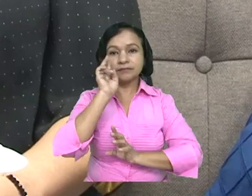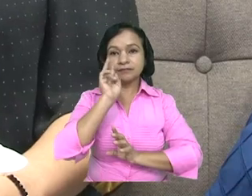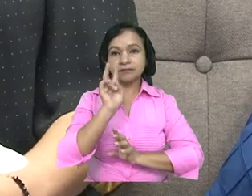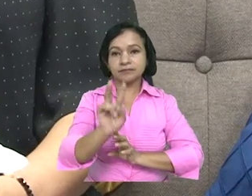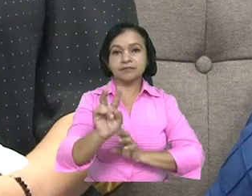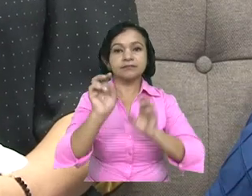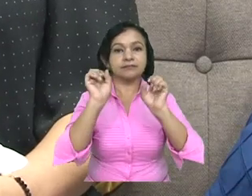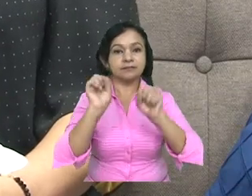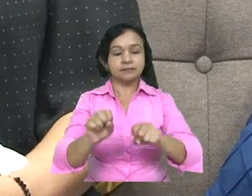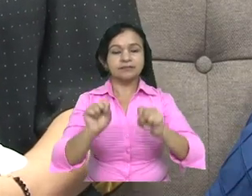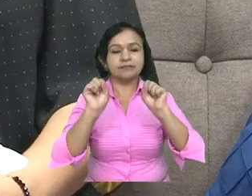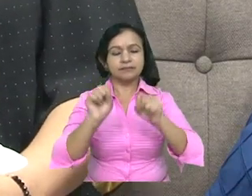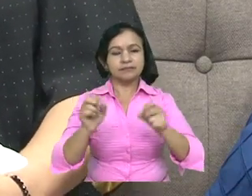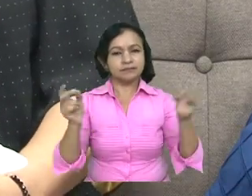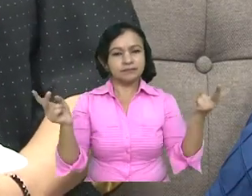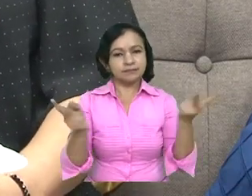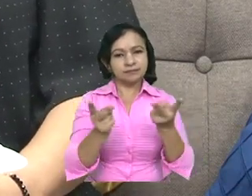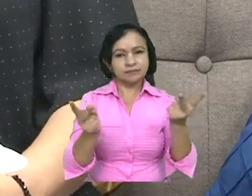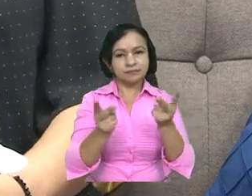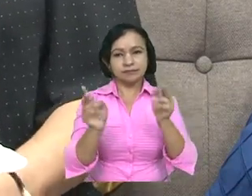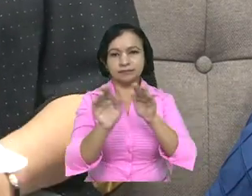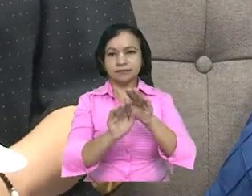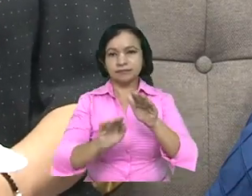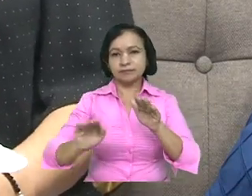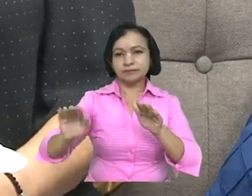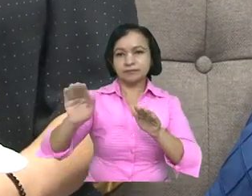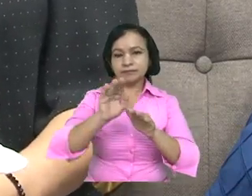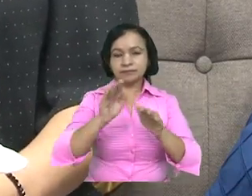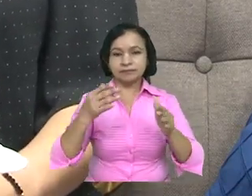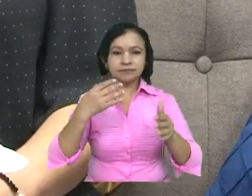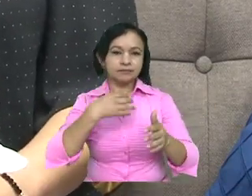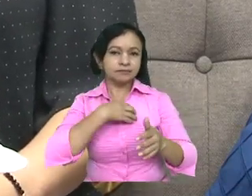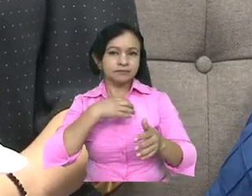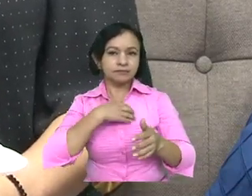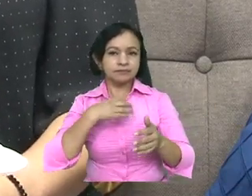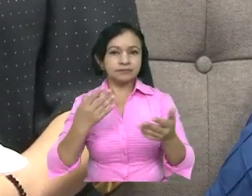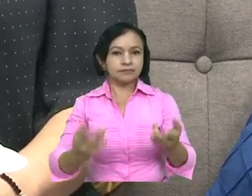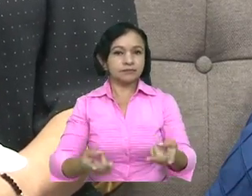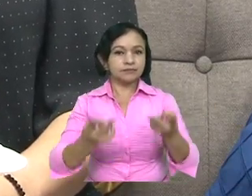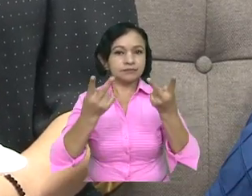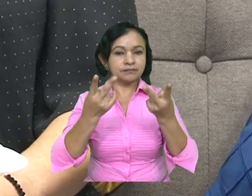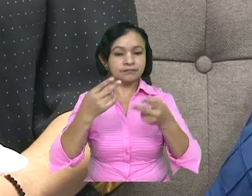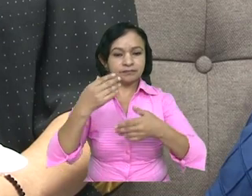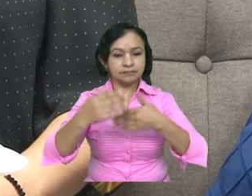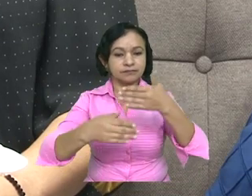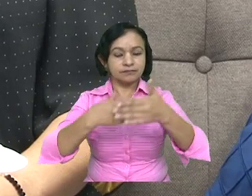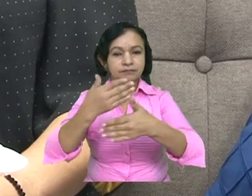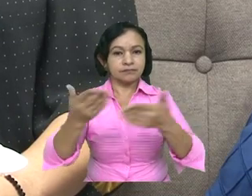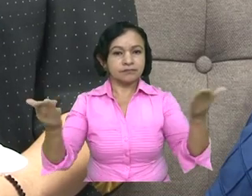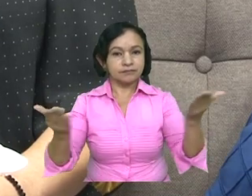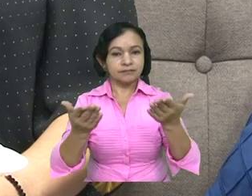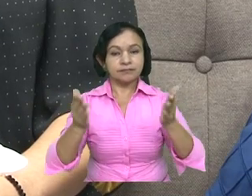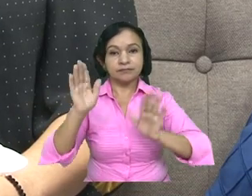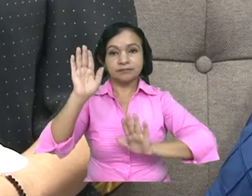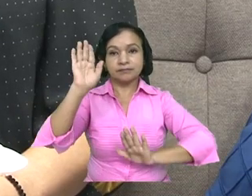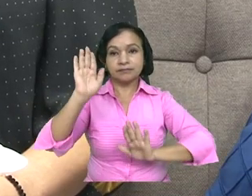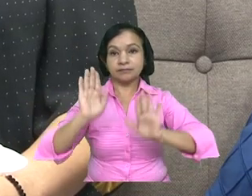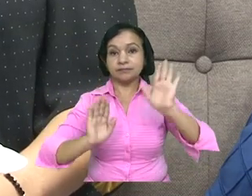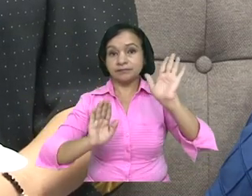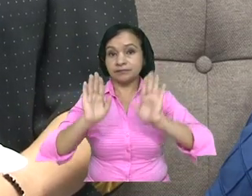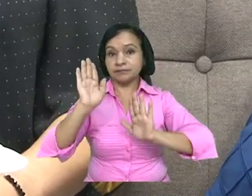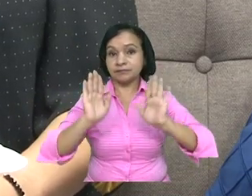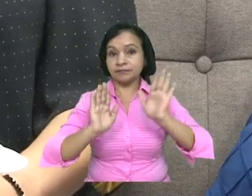Solo lo podemos vivir y máxime ellos cómo lo viven. En estos procesos la